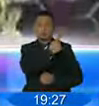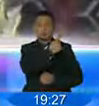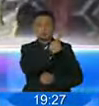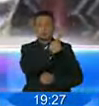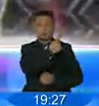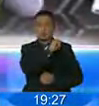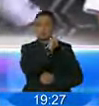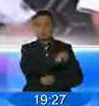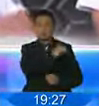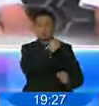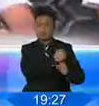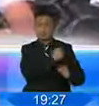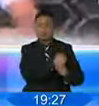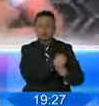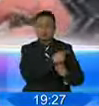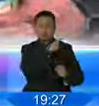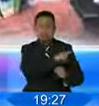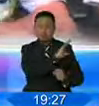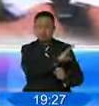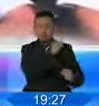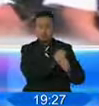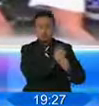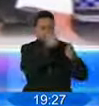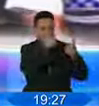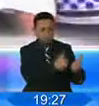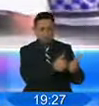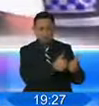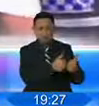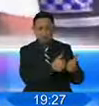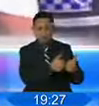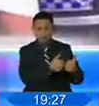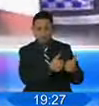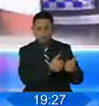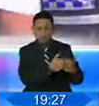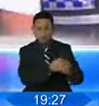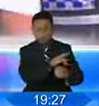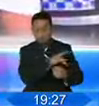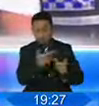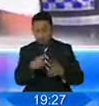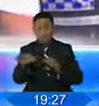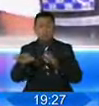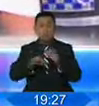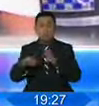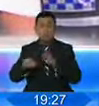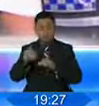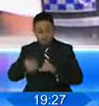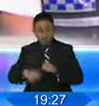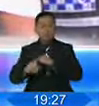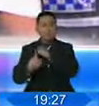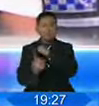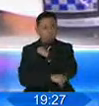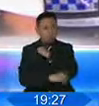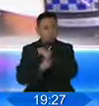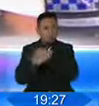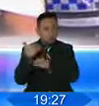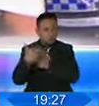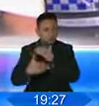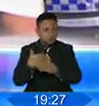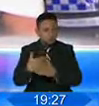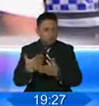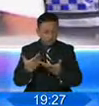la institución y el señor ha actuado bien. Más allá de la precisión que se le ha aclarado dentro de lo disciplinario, dentro de los